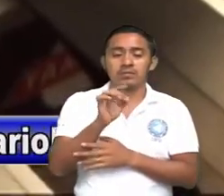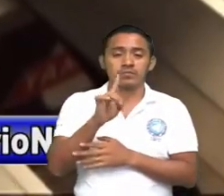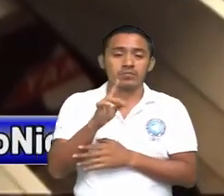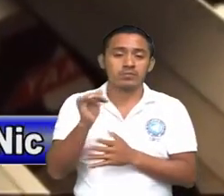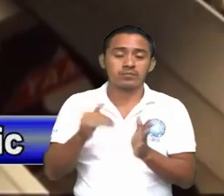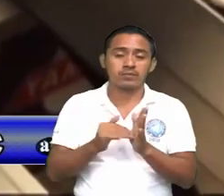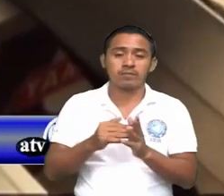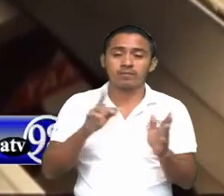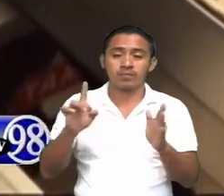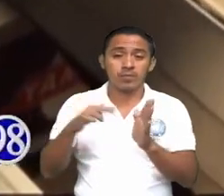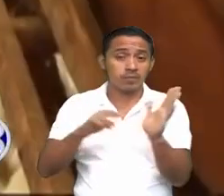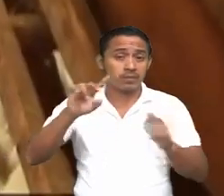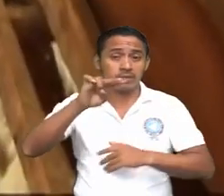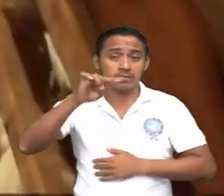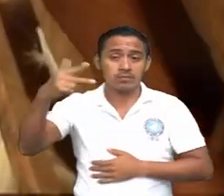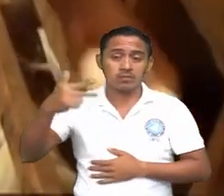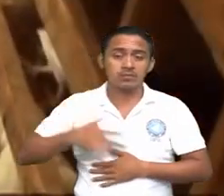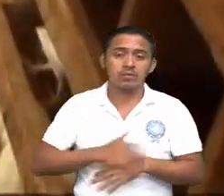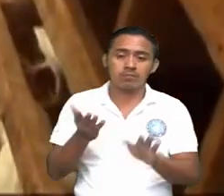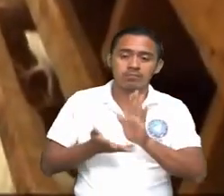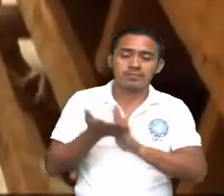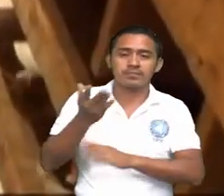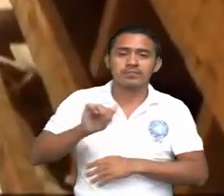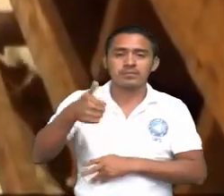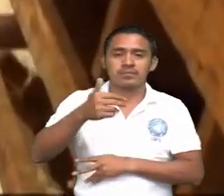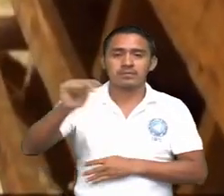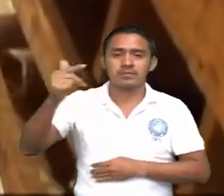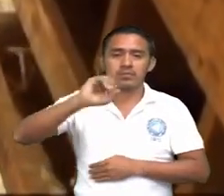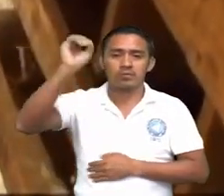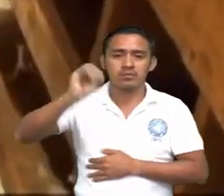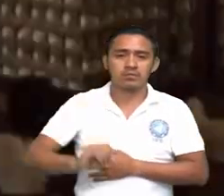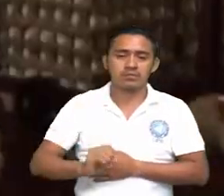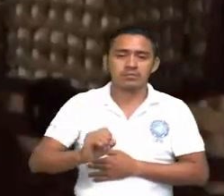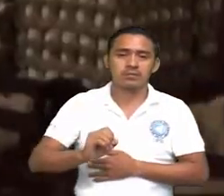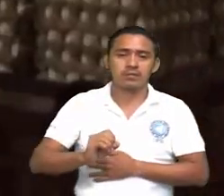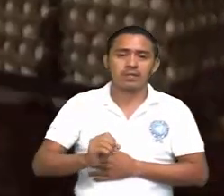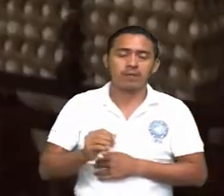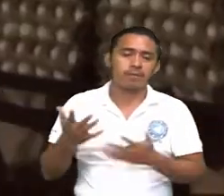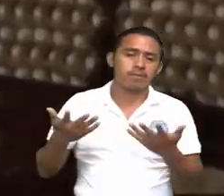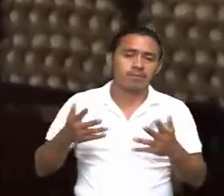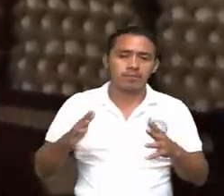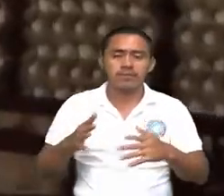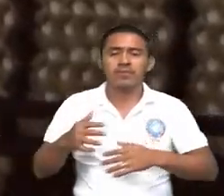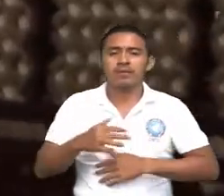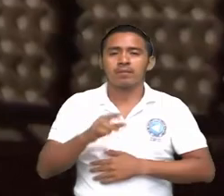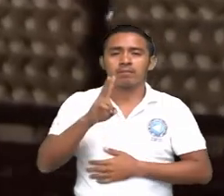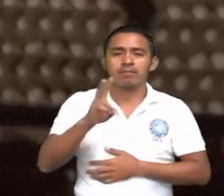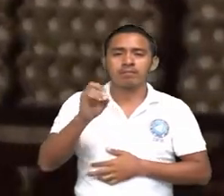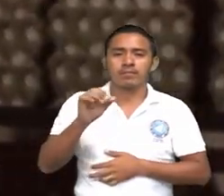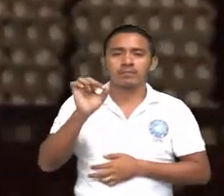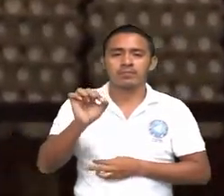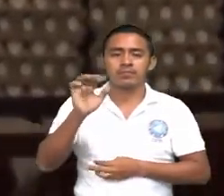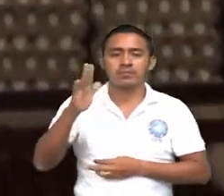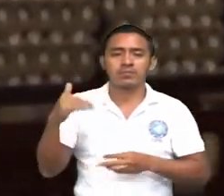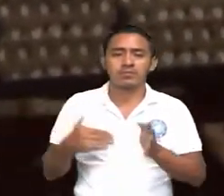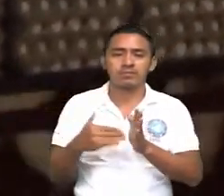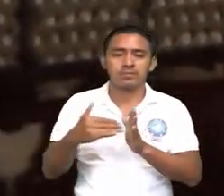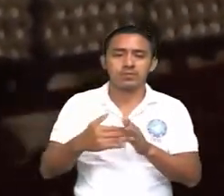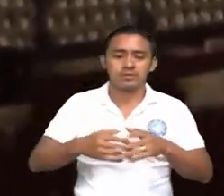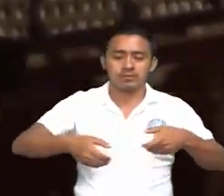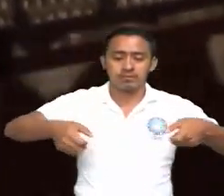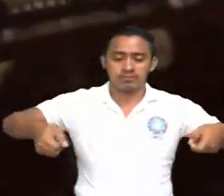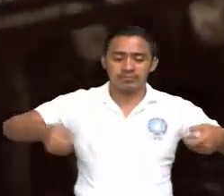En 2018, la producción incrementó en un 68%, llegándose a producir 20.5 millones de